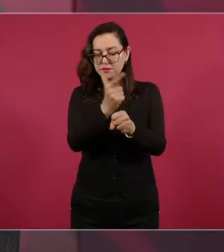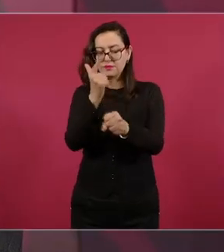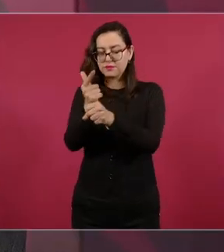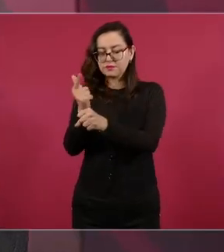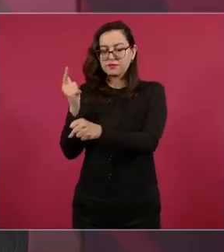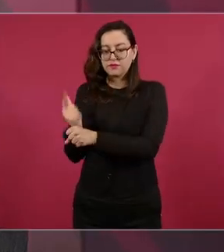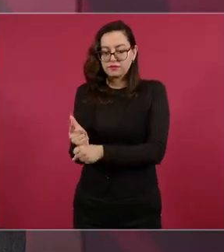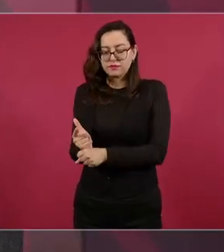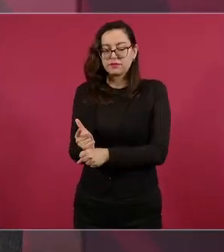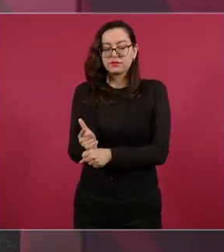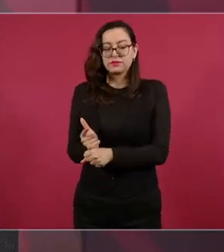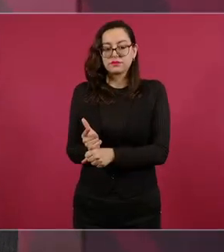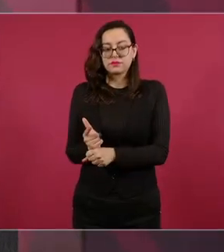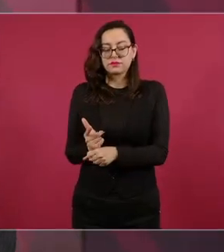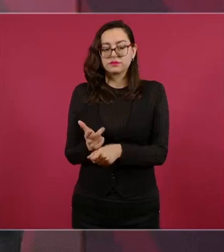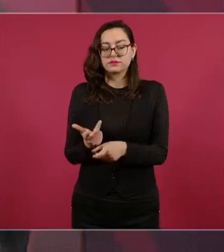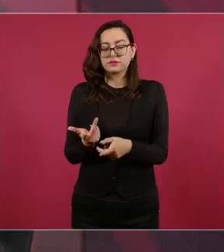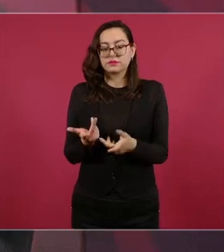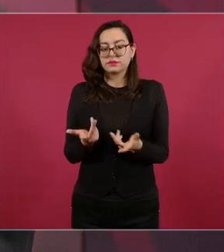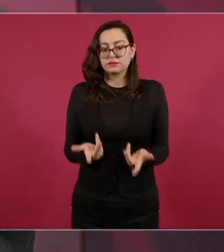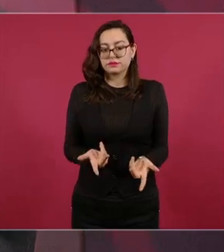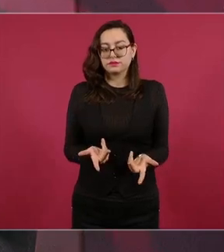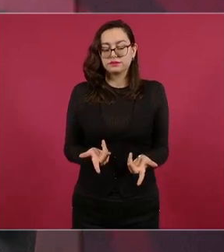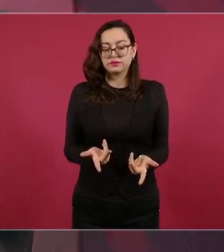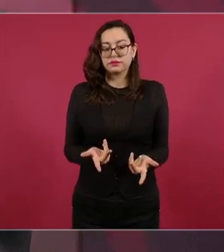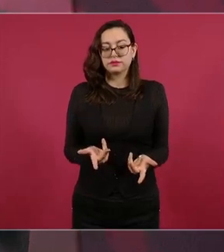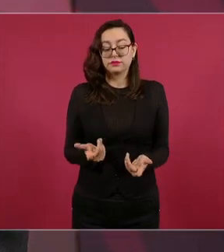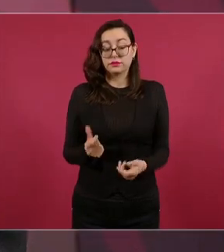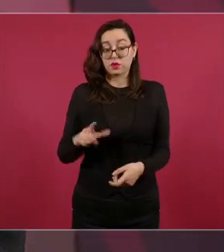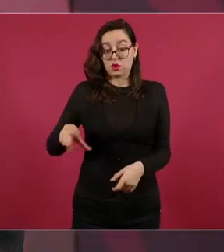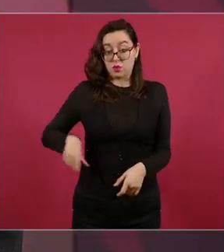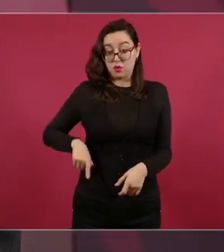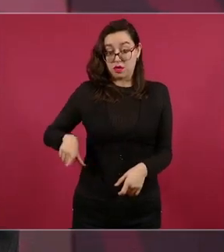existían, que no sólo eran de autoridades,